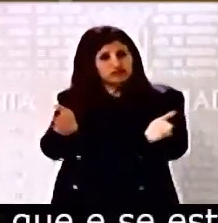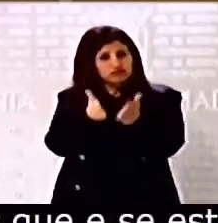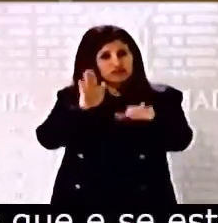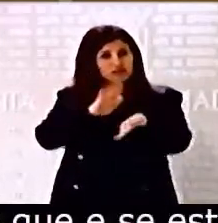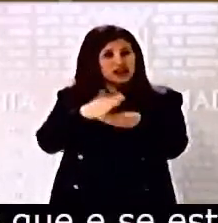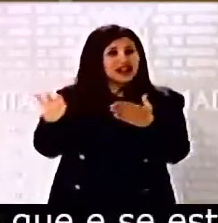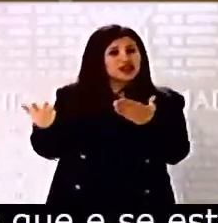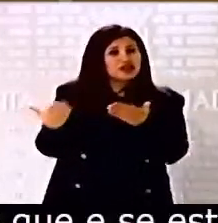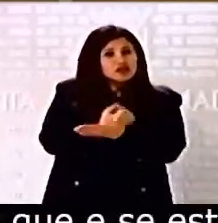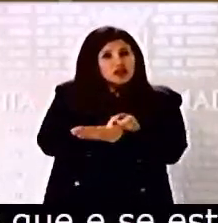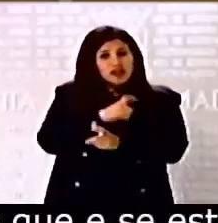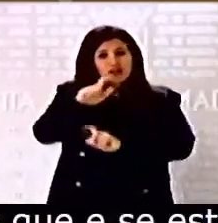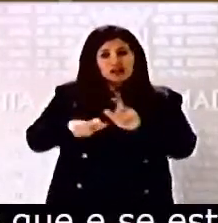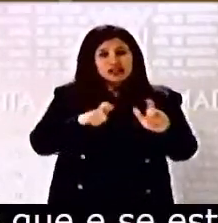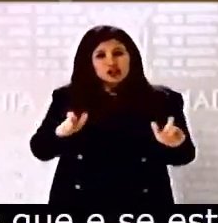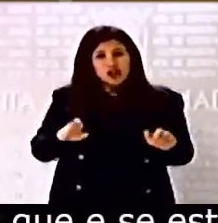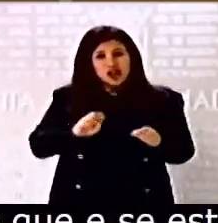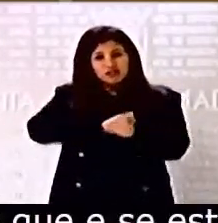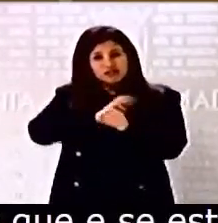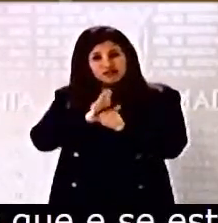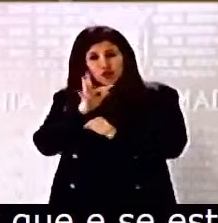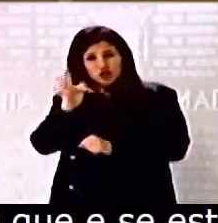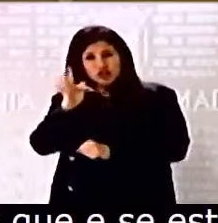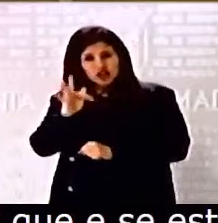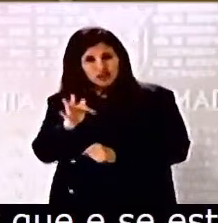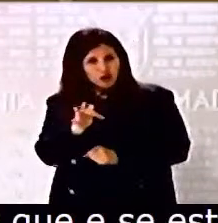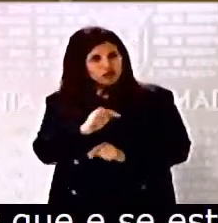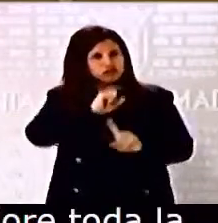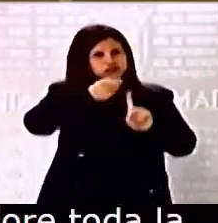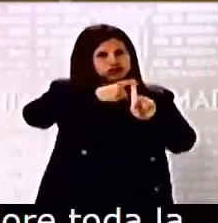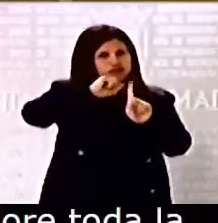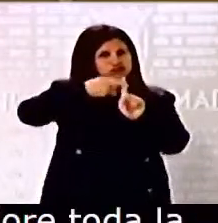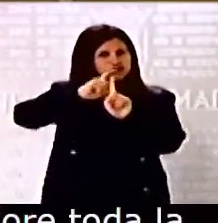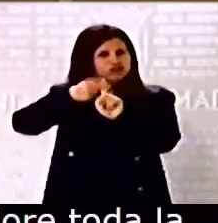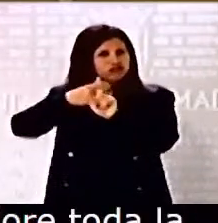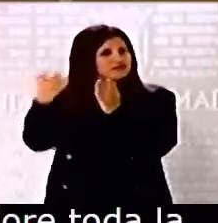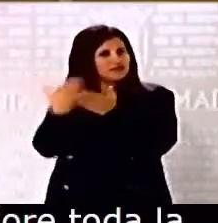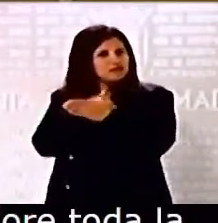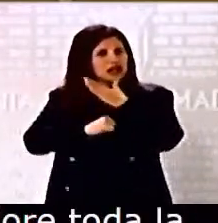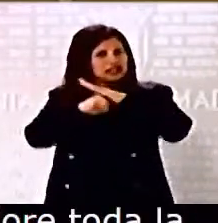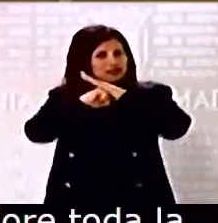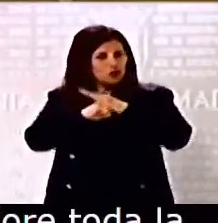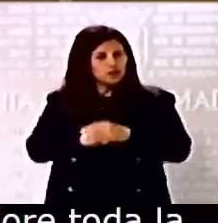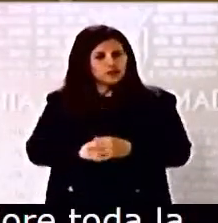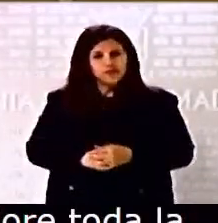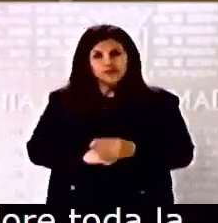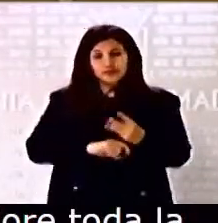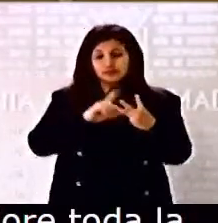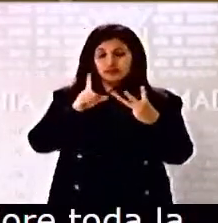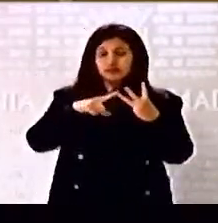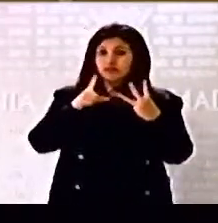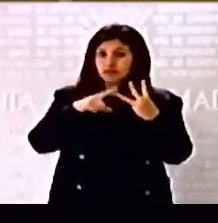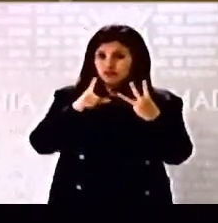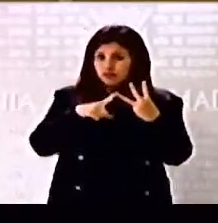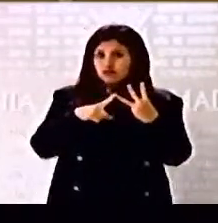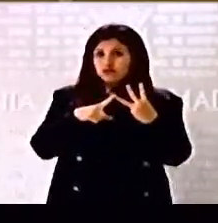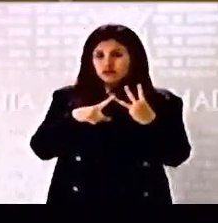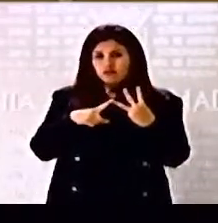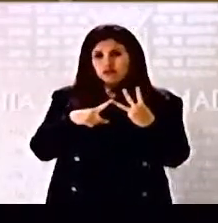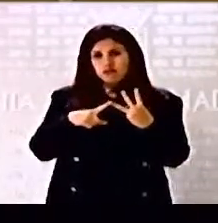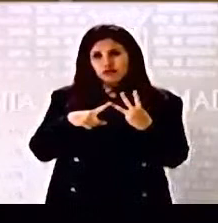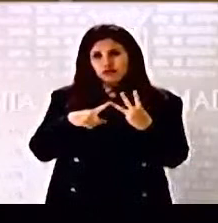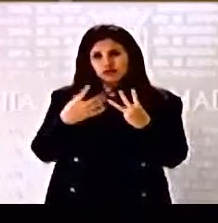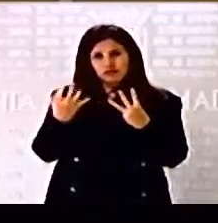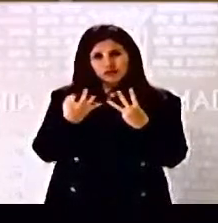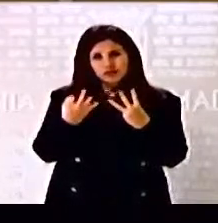la infección que tenga que aflorar. Y, en tercer lugar, que acudan